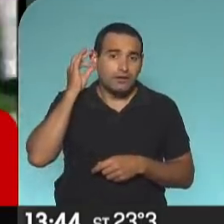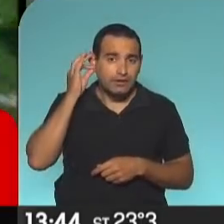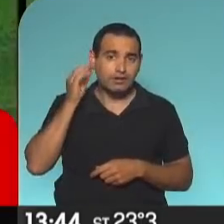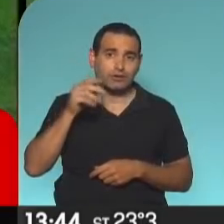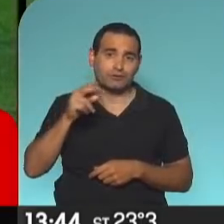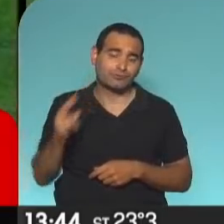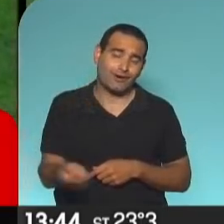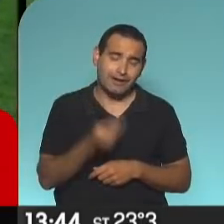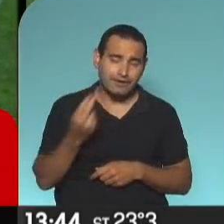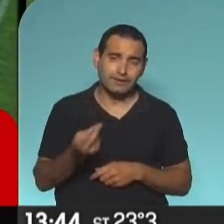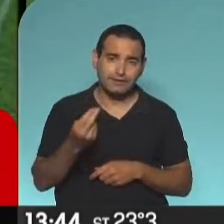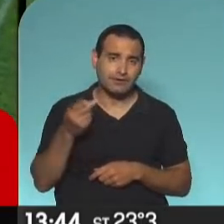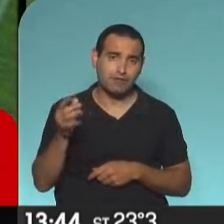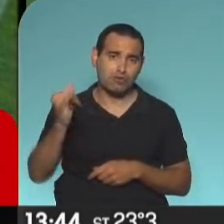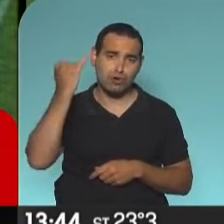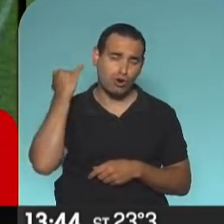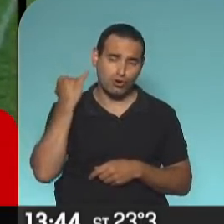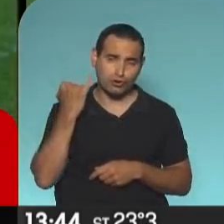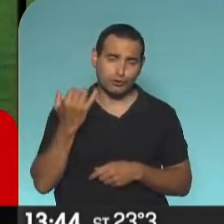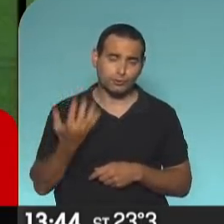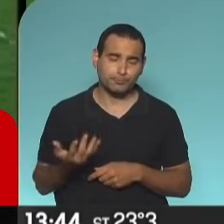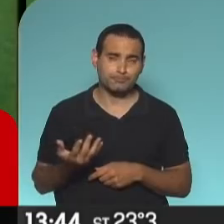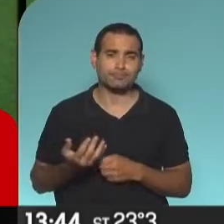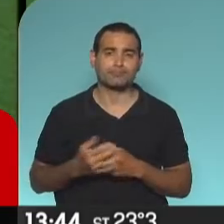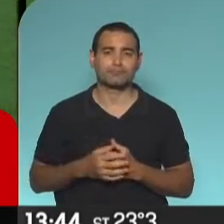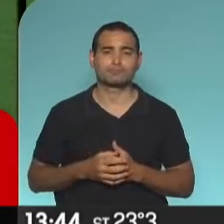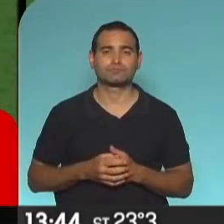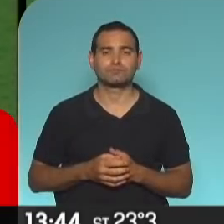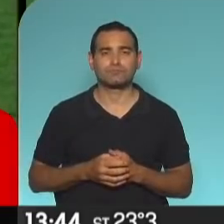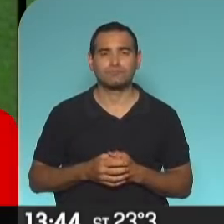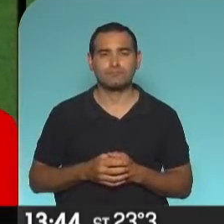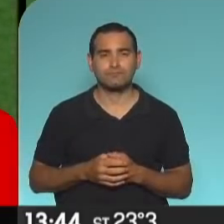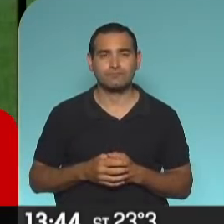ser humano, se murió Maradona, pero bueno,